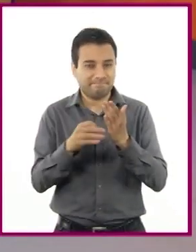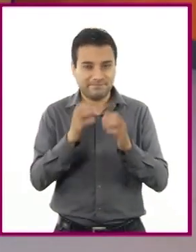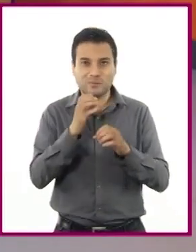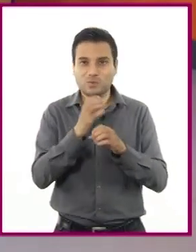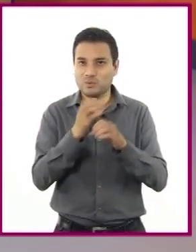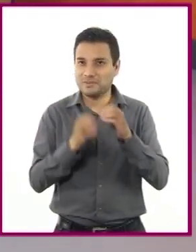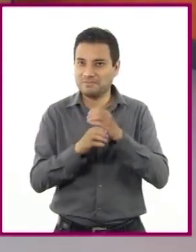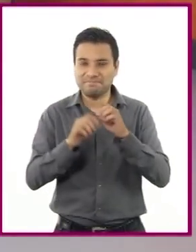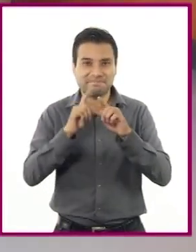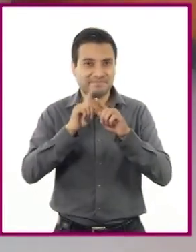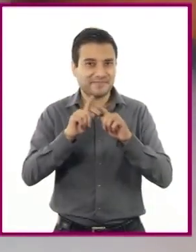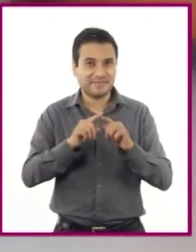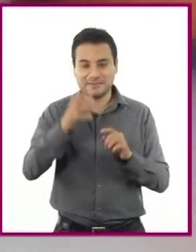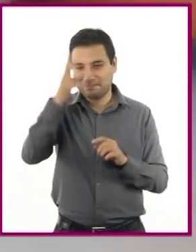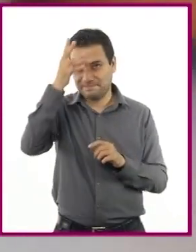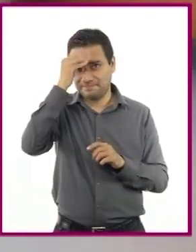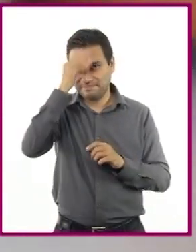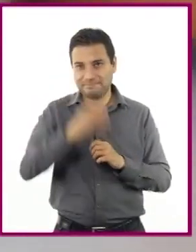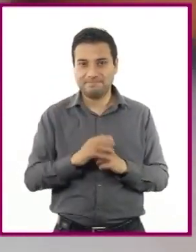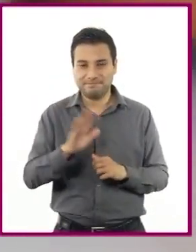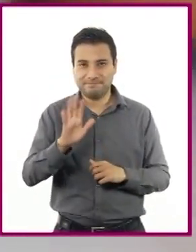por explorar y descubrir.